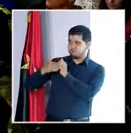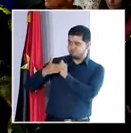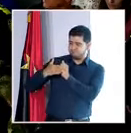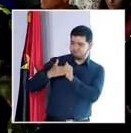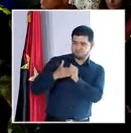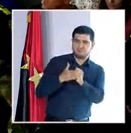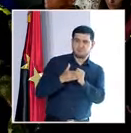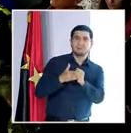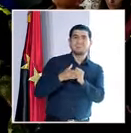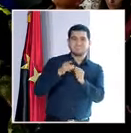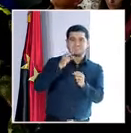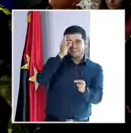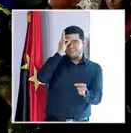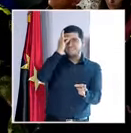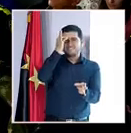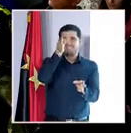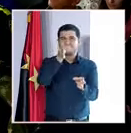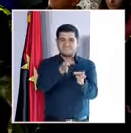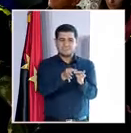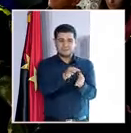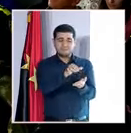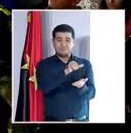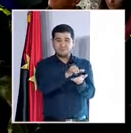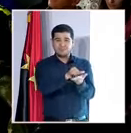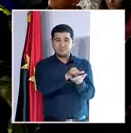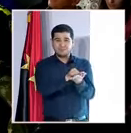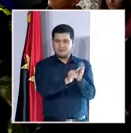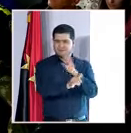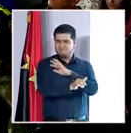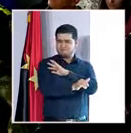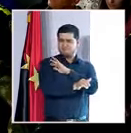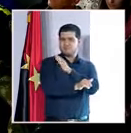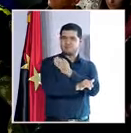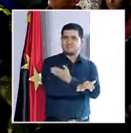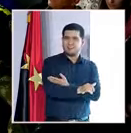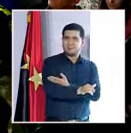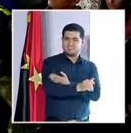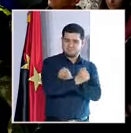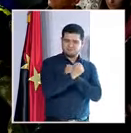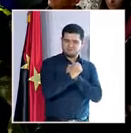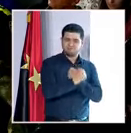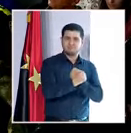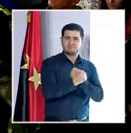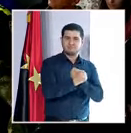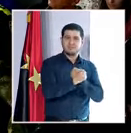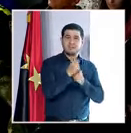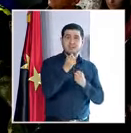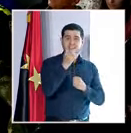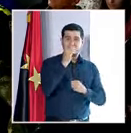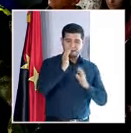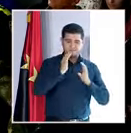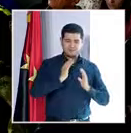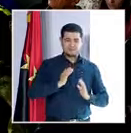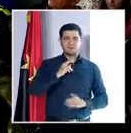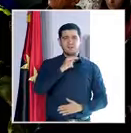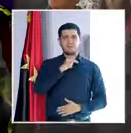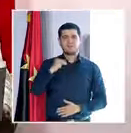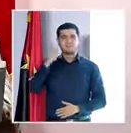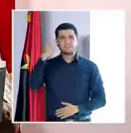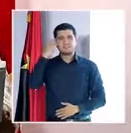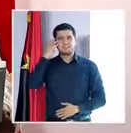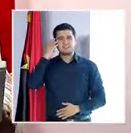intacta en Él, la fuerza y la fortaleza de norte santandereano,